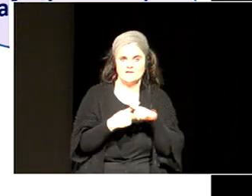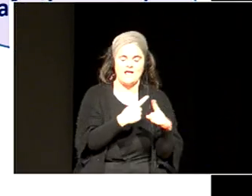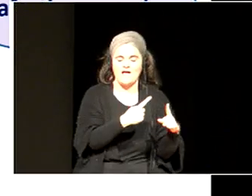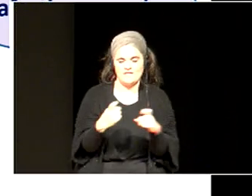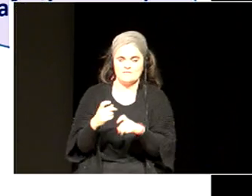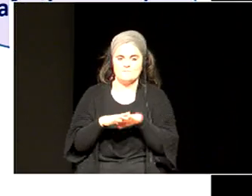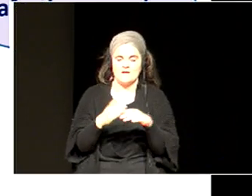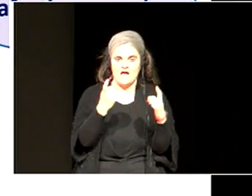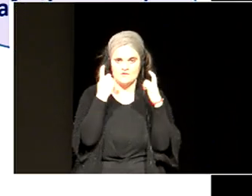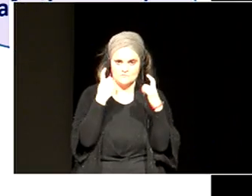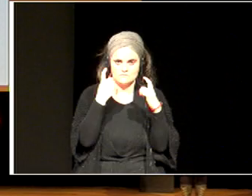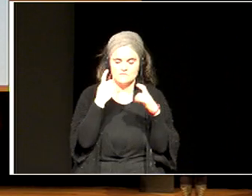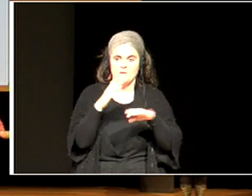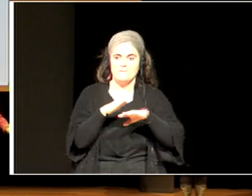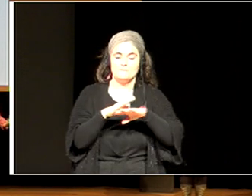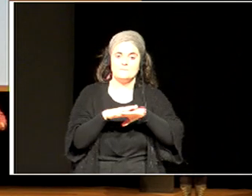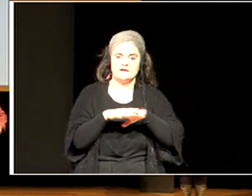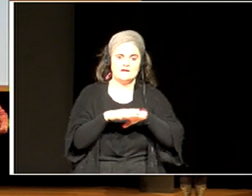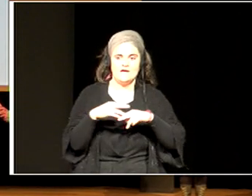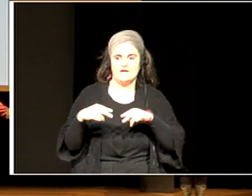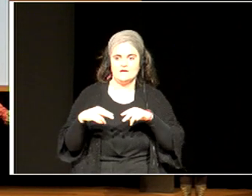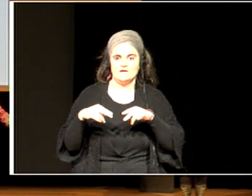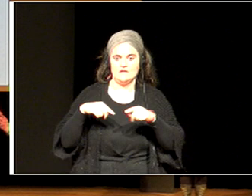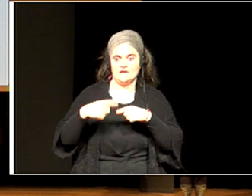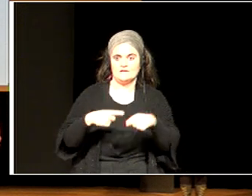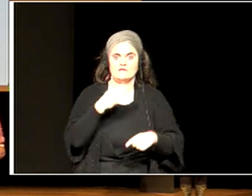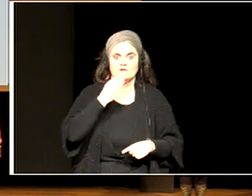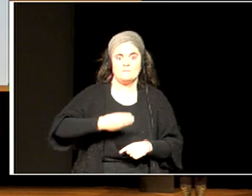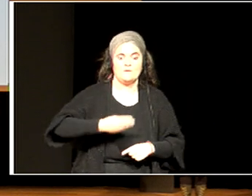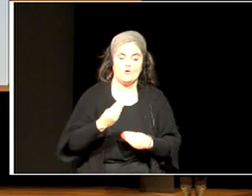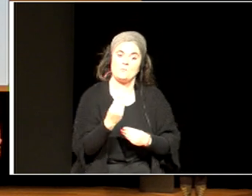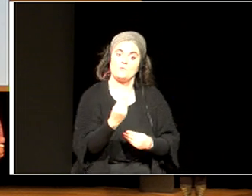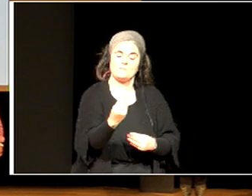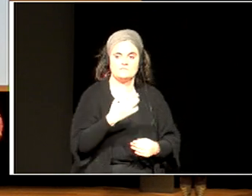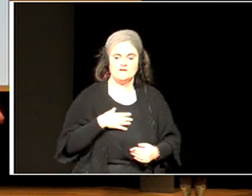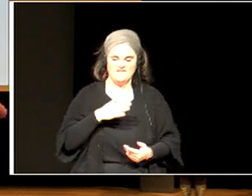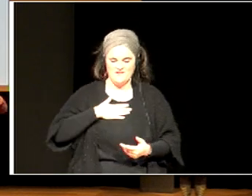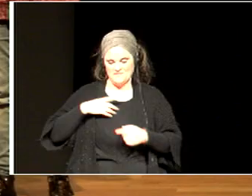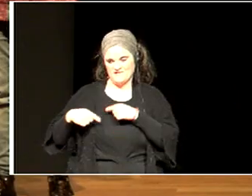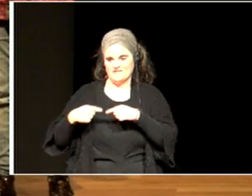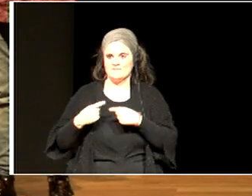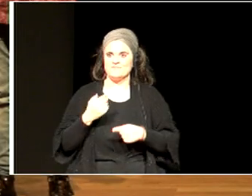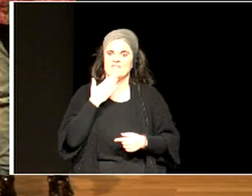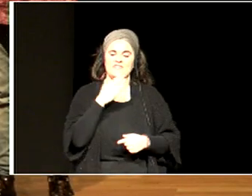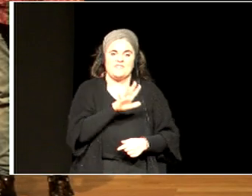por dios la generación mía la de los 55 tacos sólo me quedan 5